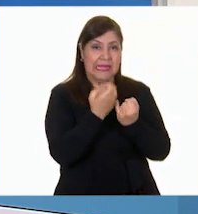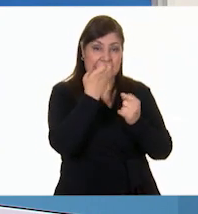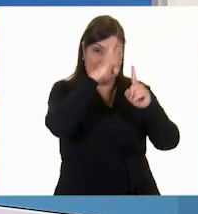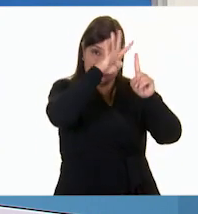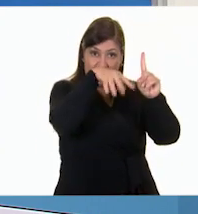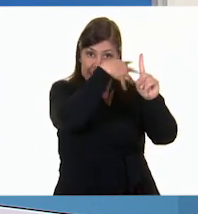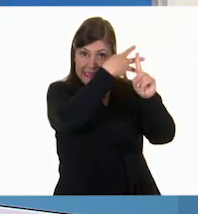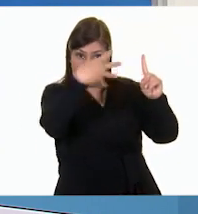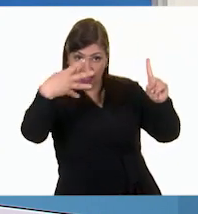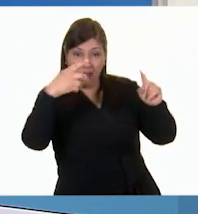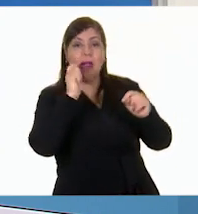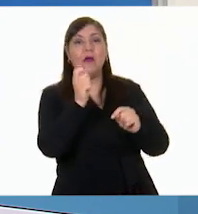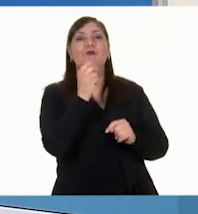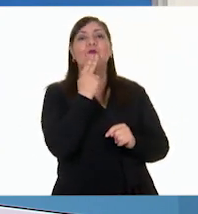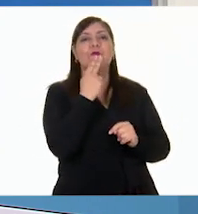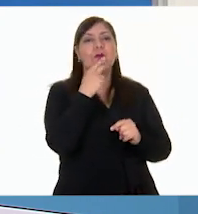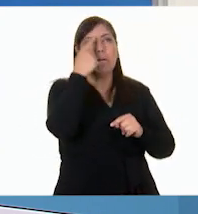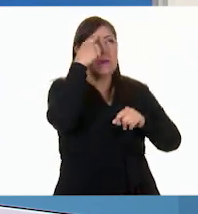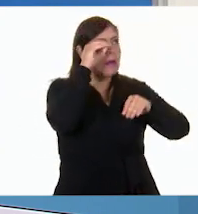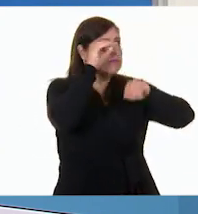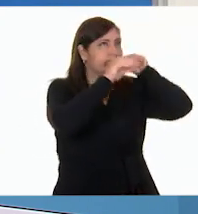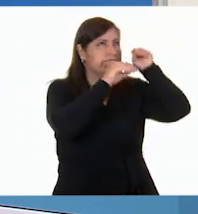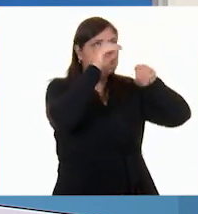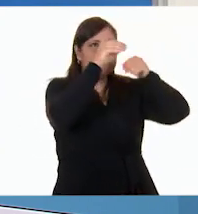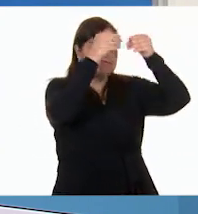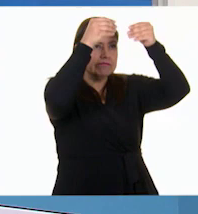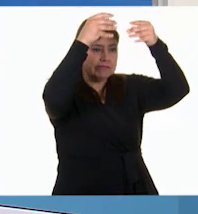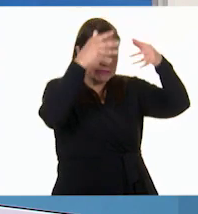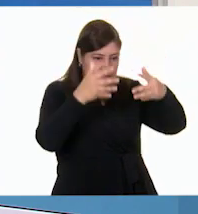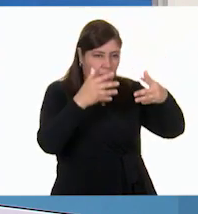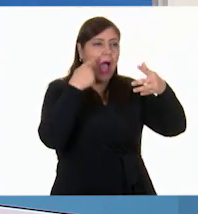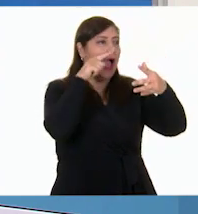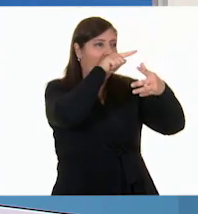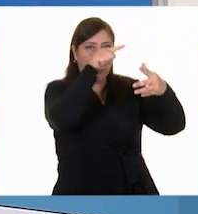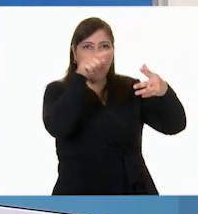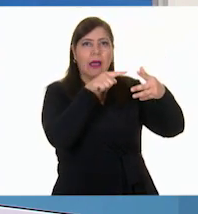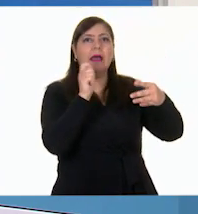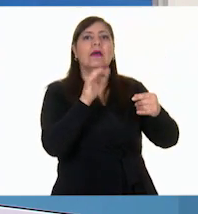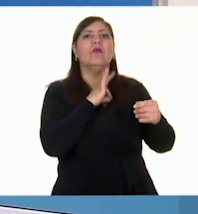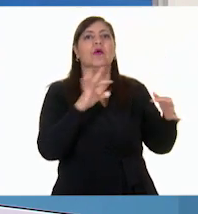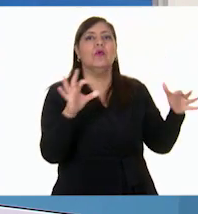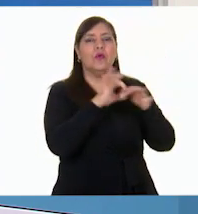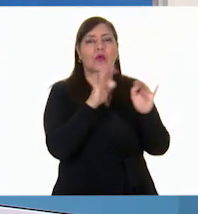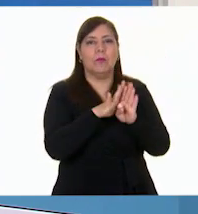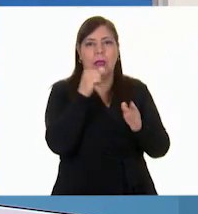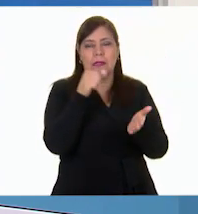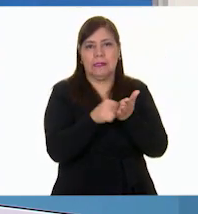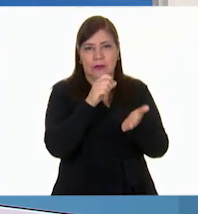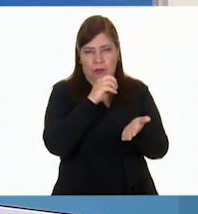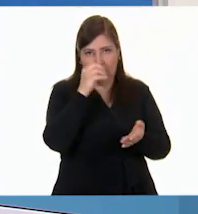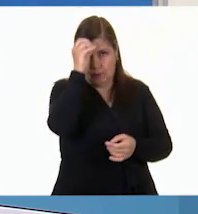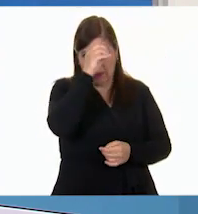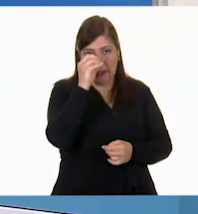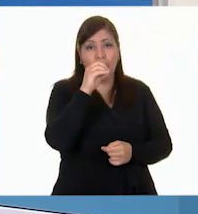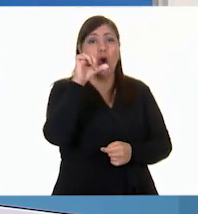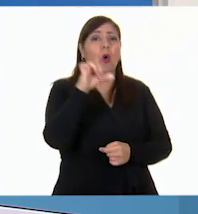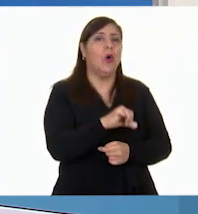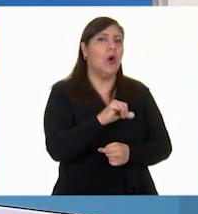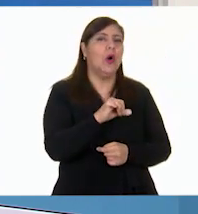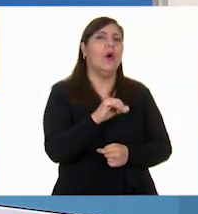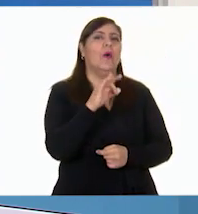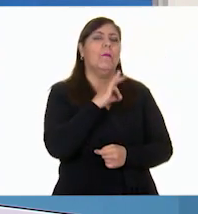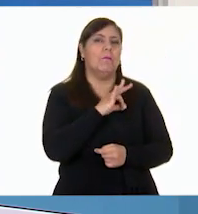tablita les va a servir para organizar todo lo que van a escribir en su carta de opinión. Y el día de hoy, María, pues complementamos